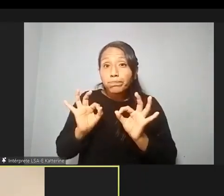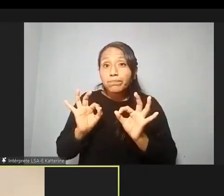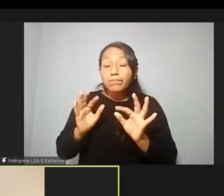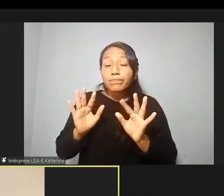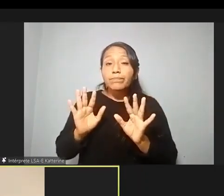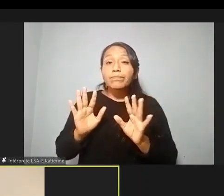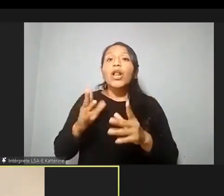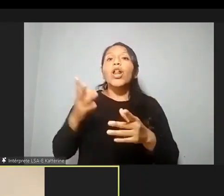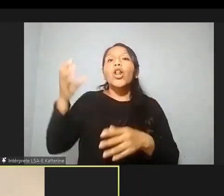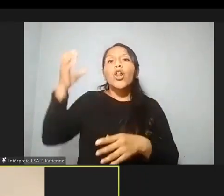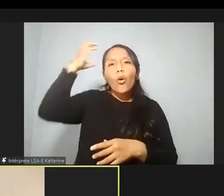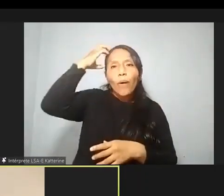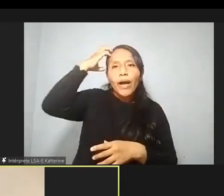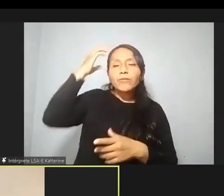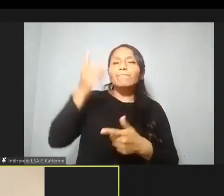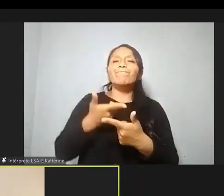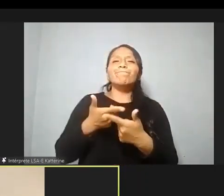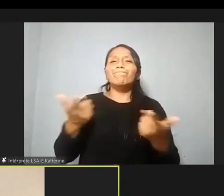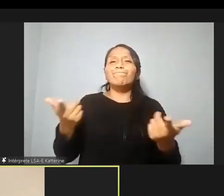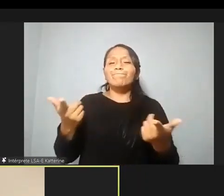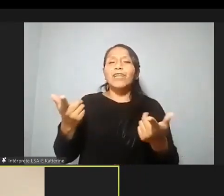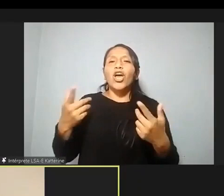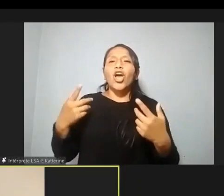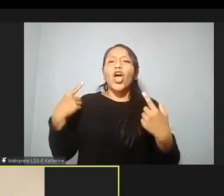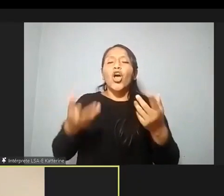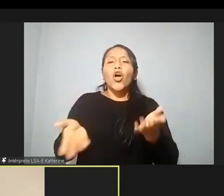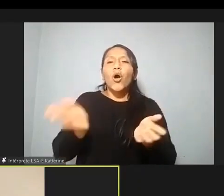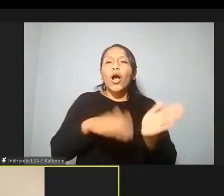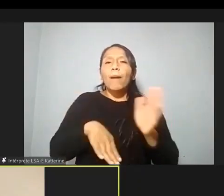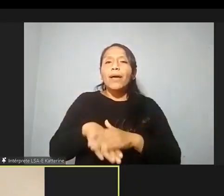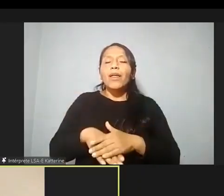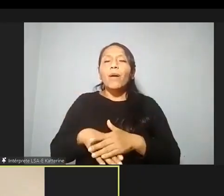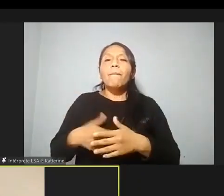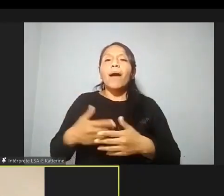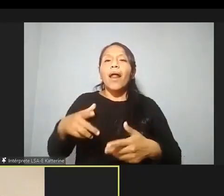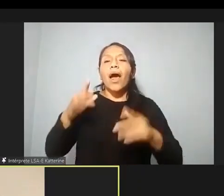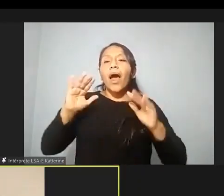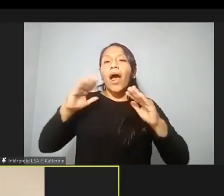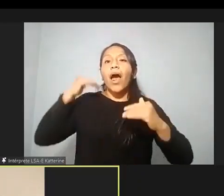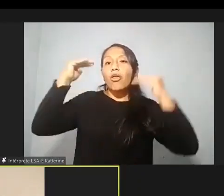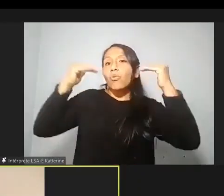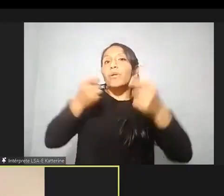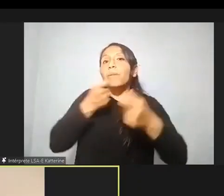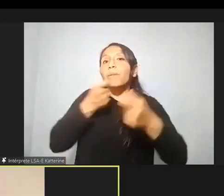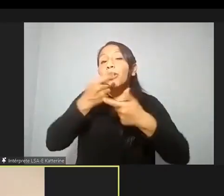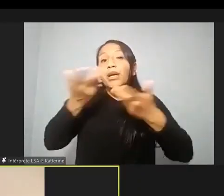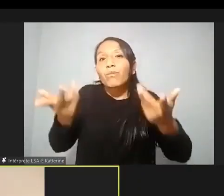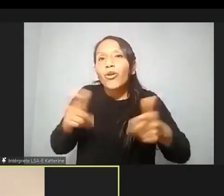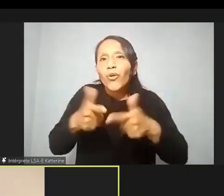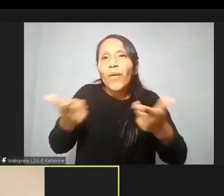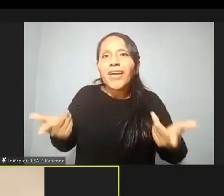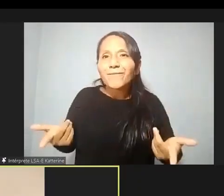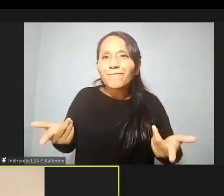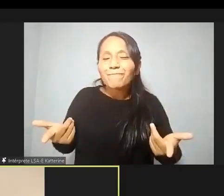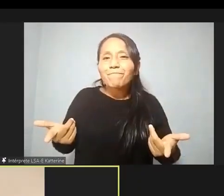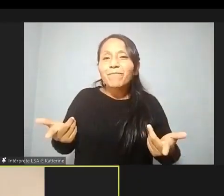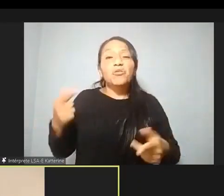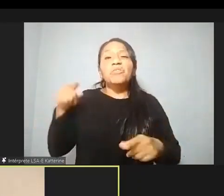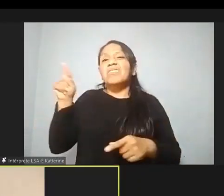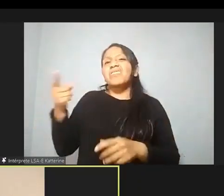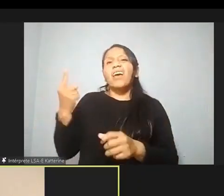de que llegara, los baños no cuentan con cambiadores de pañales para adultos, por ejemplo. Entonces ella no